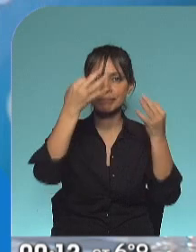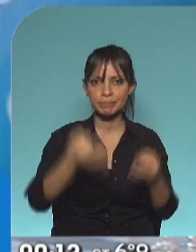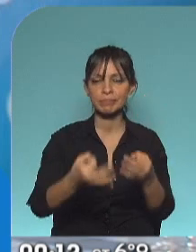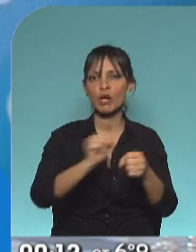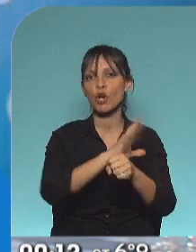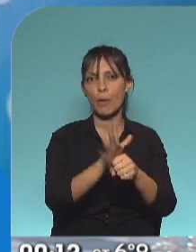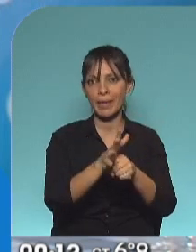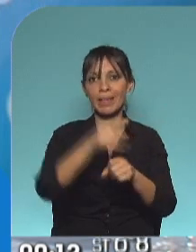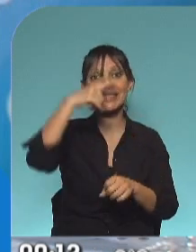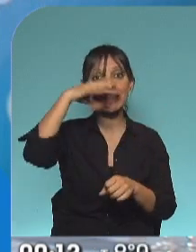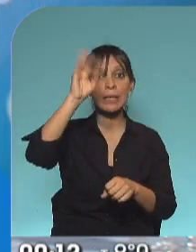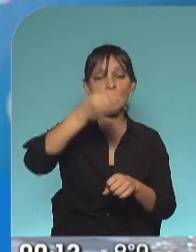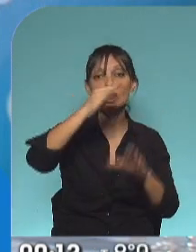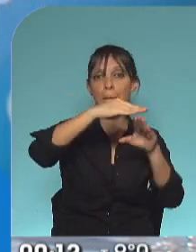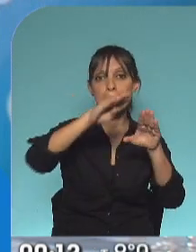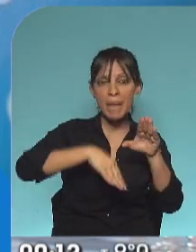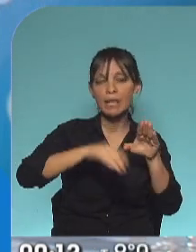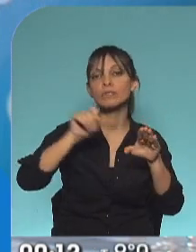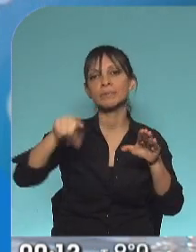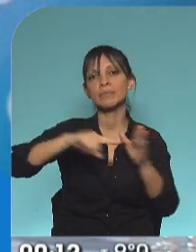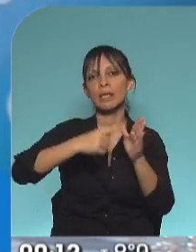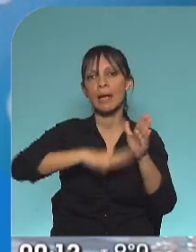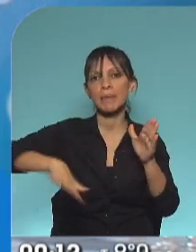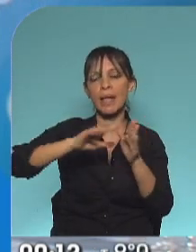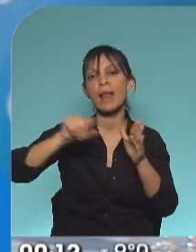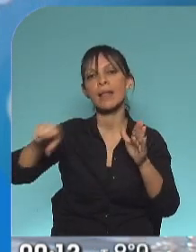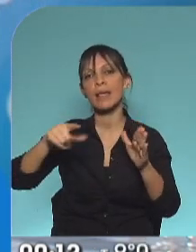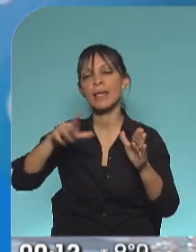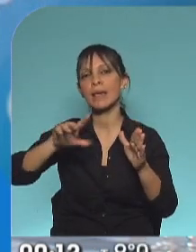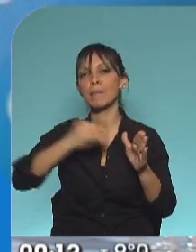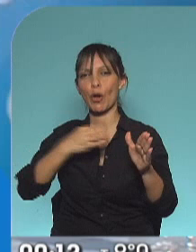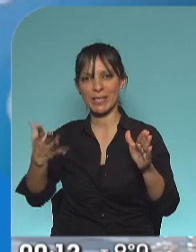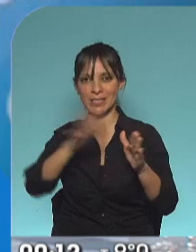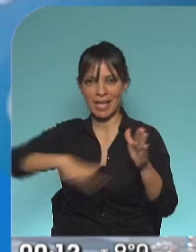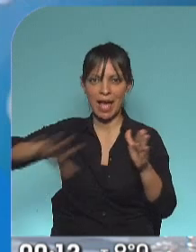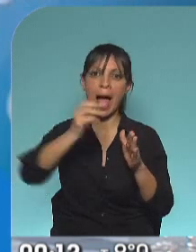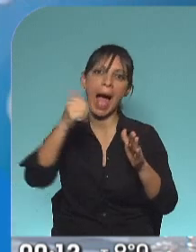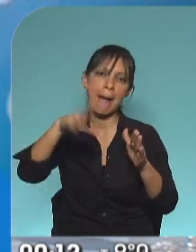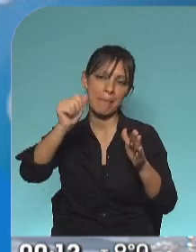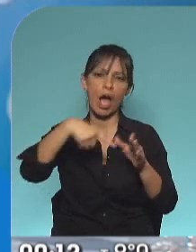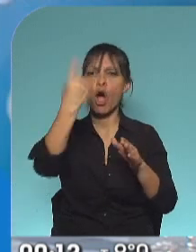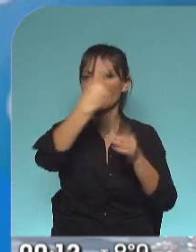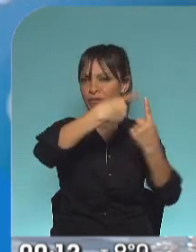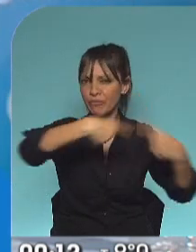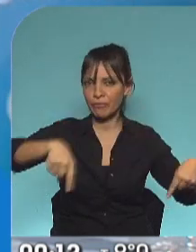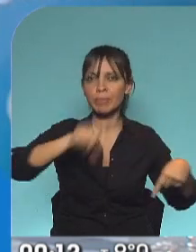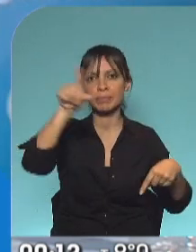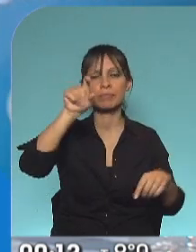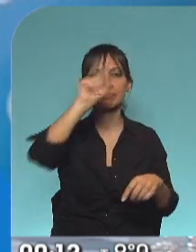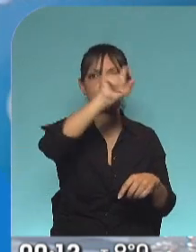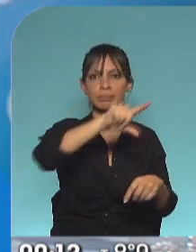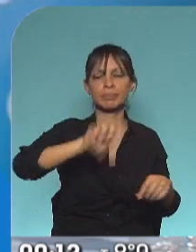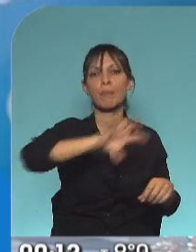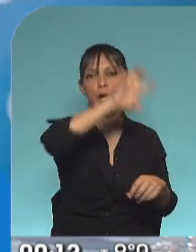del 70% corresponden a ciudad y provincia de Buenos Aires, el resto corresponden a las provincias que están teniendo un aumento en el número